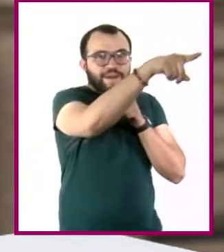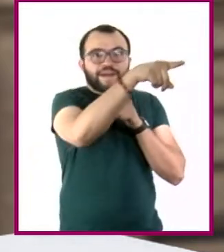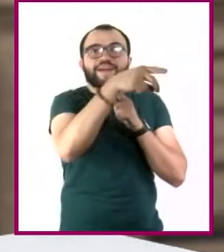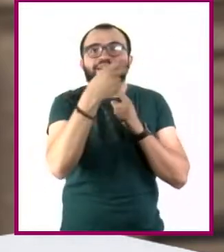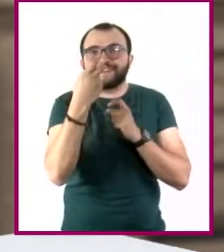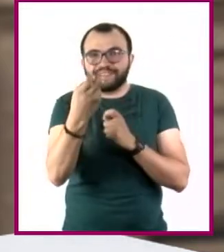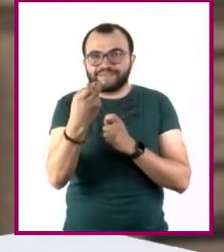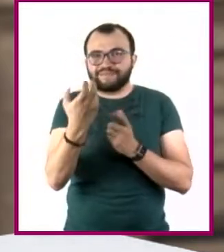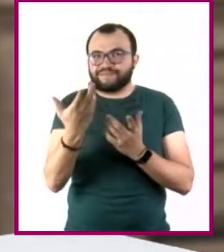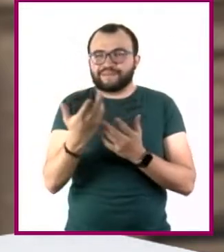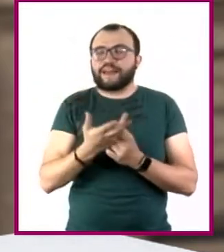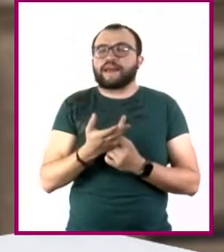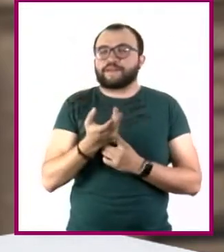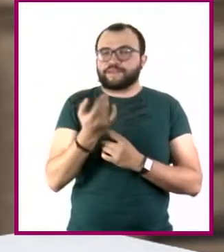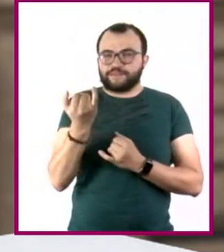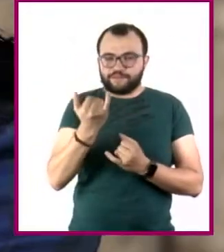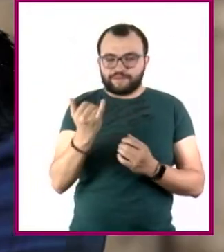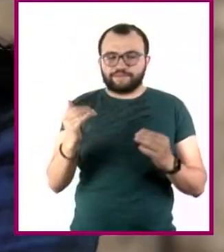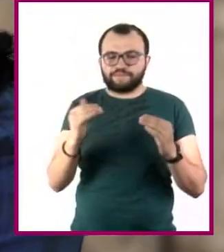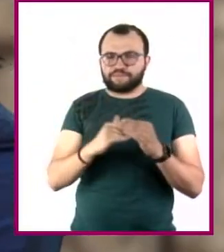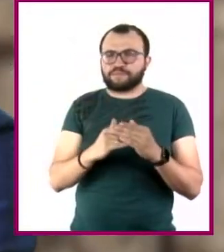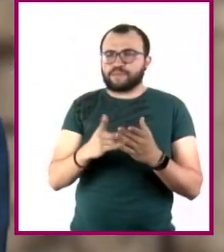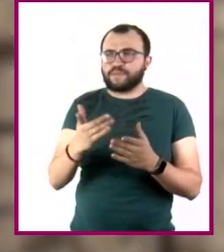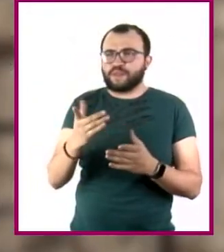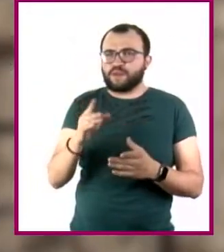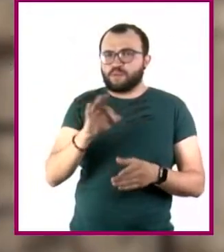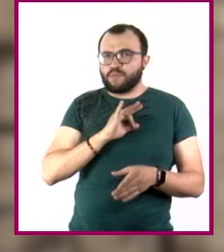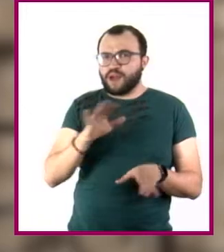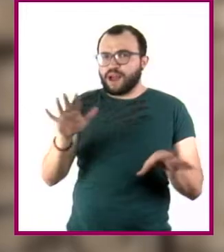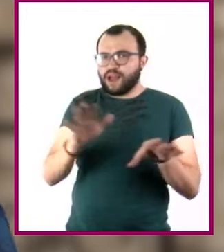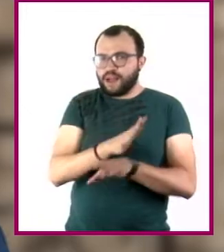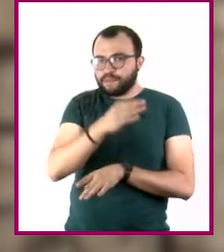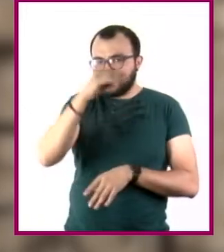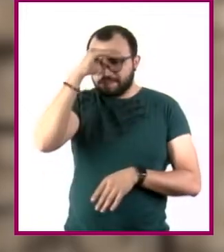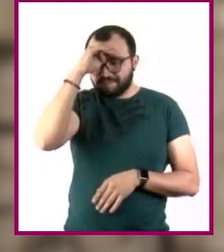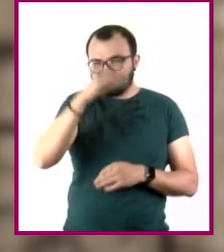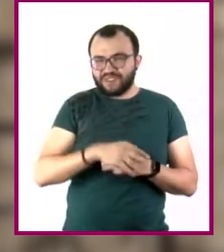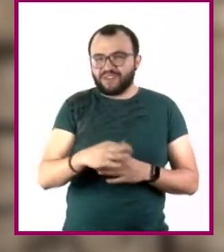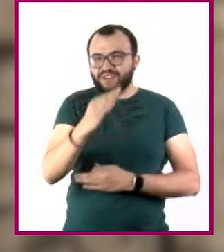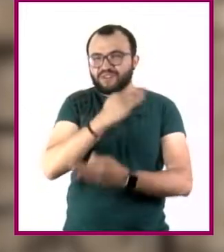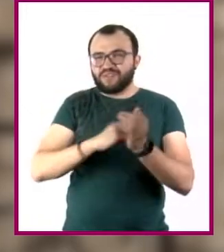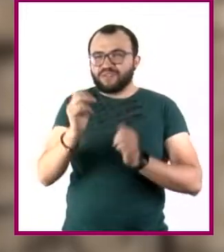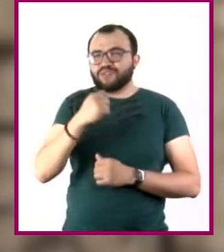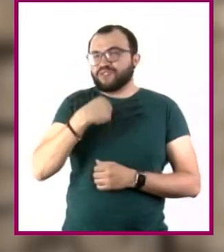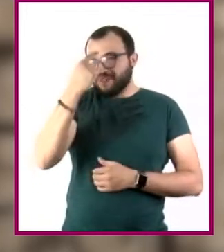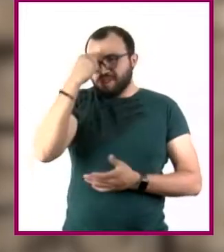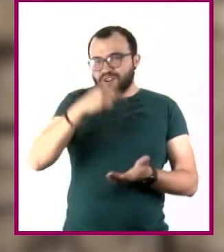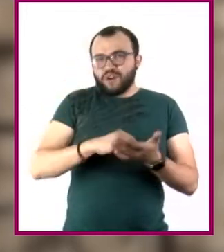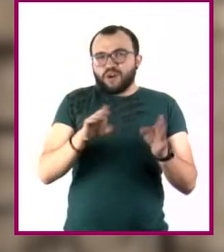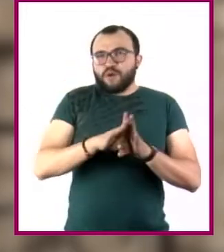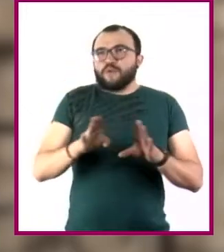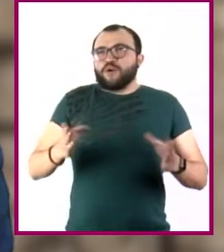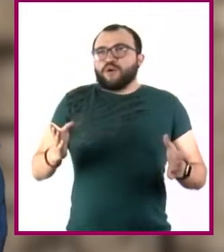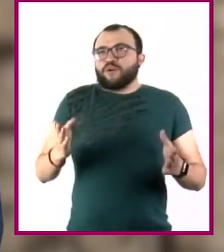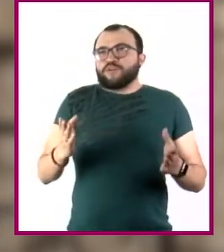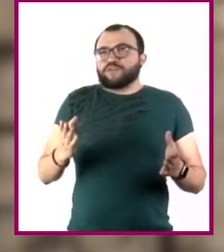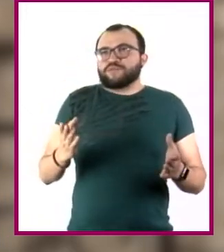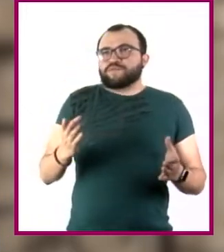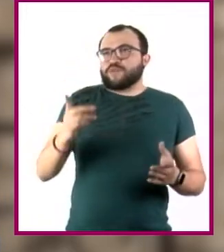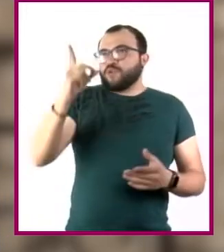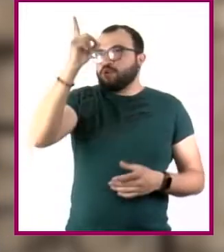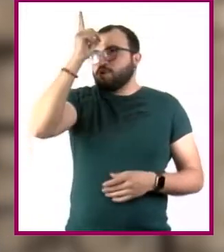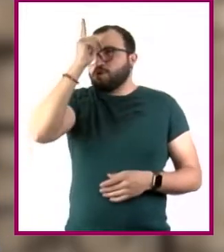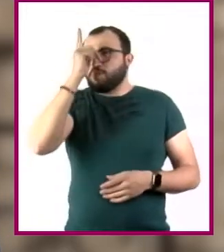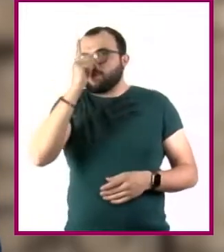filósofo? ¿Luna ya le hizo cambiar de parecer? Pues no del todo. Me parece que comparar a la luna con una flecha es un